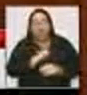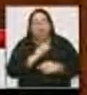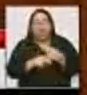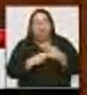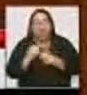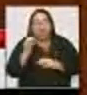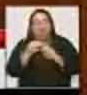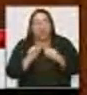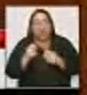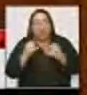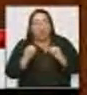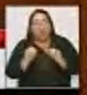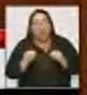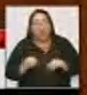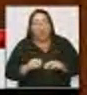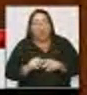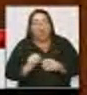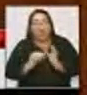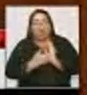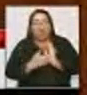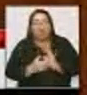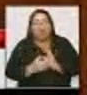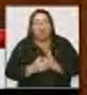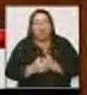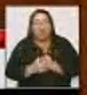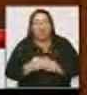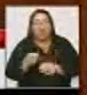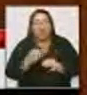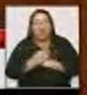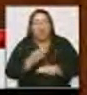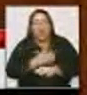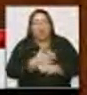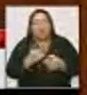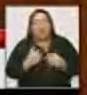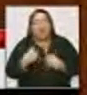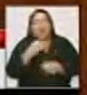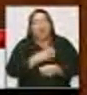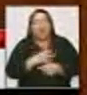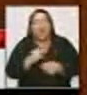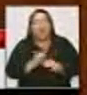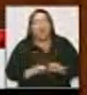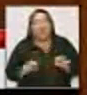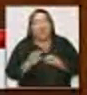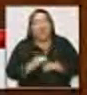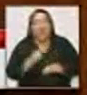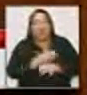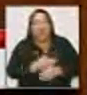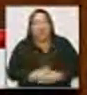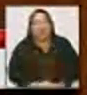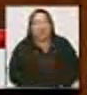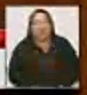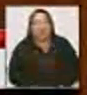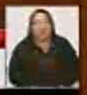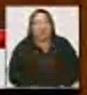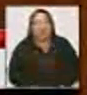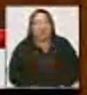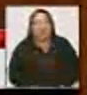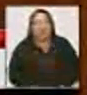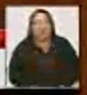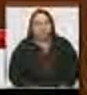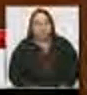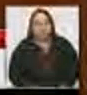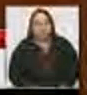Instituto Nacional de Estadística e Informática que se presentan, como yo lo mencioné, tienen carácter preliminar.